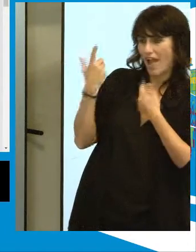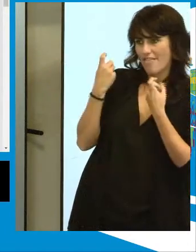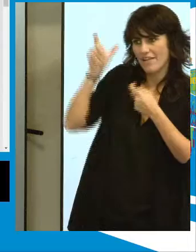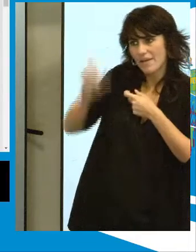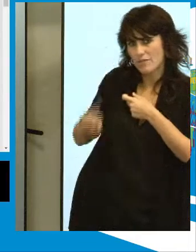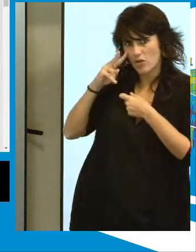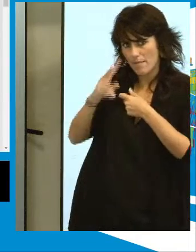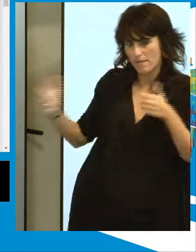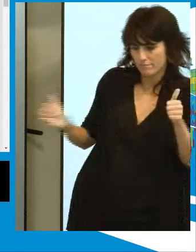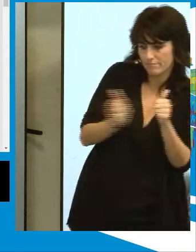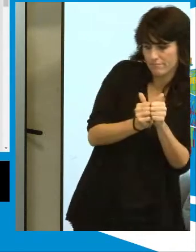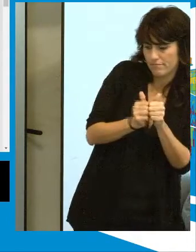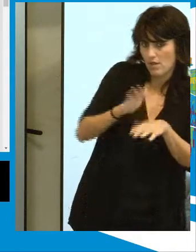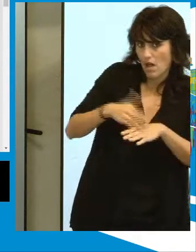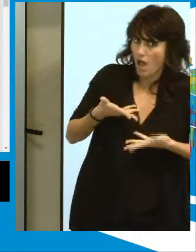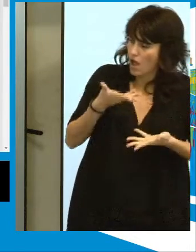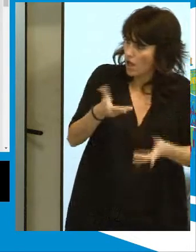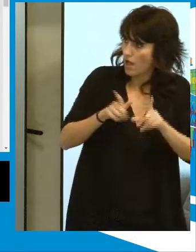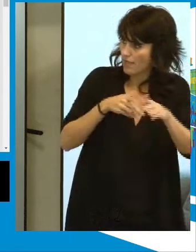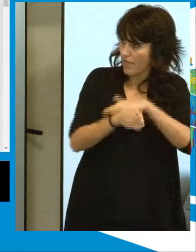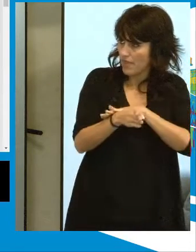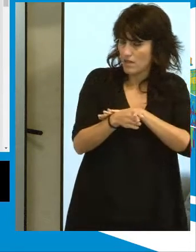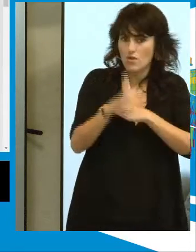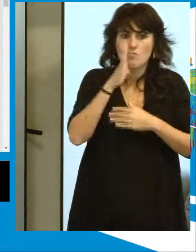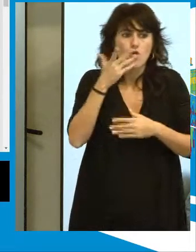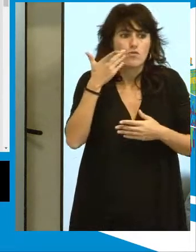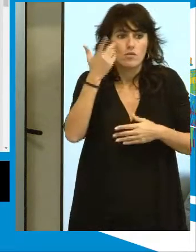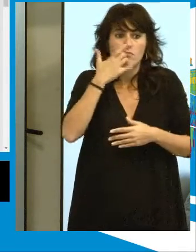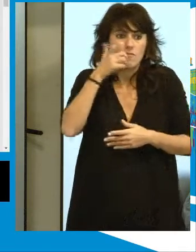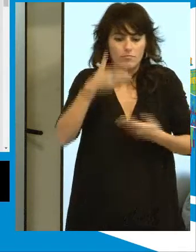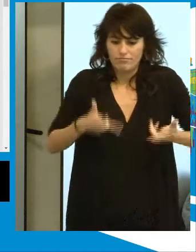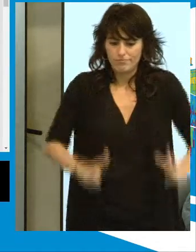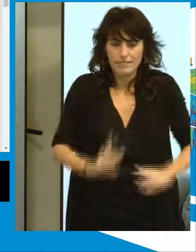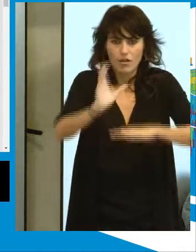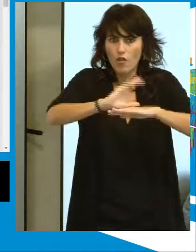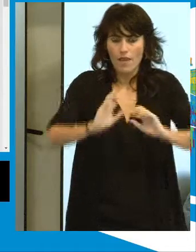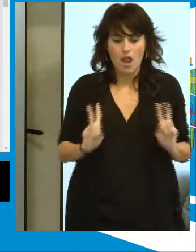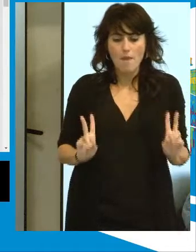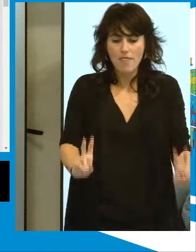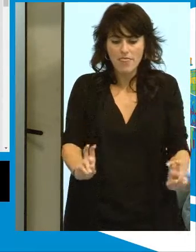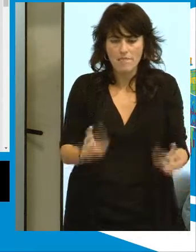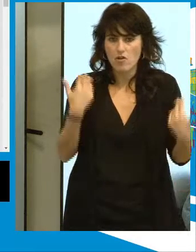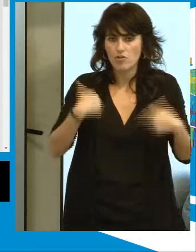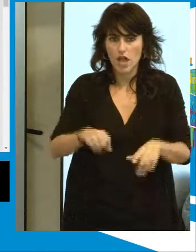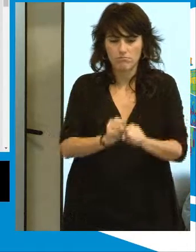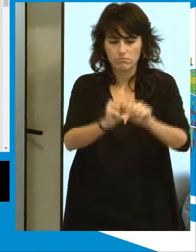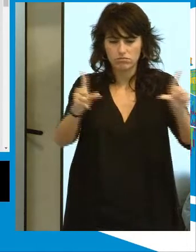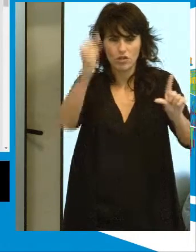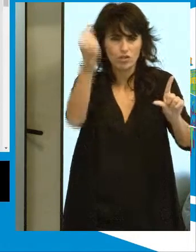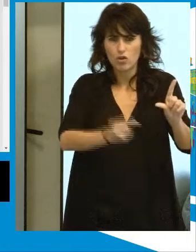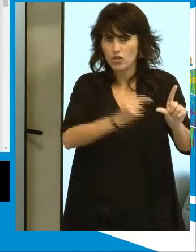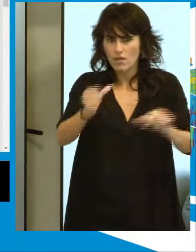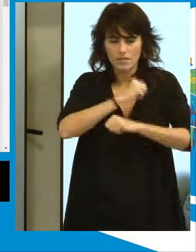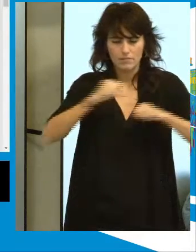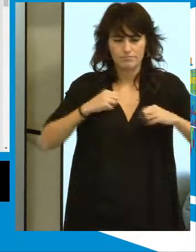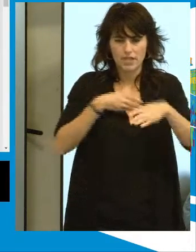ahí. Porque si no, no puede acceder a la web. Tú en un JAWS les pones desde el principio, ellos encienden el ordenador y son totalmente